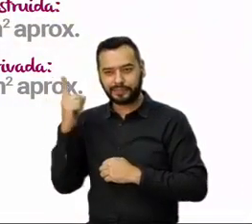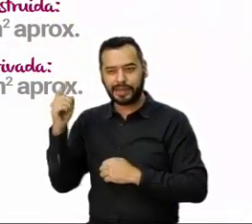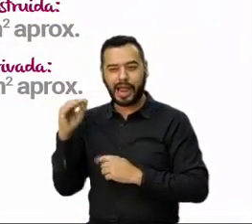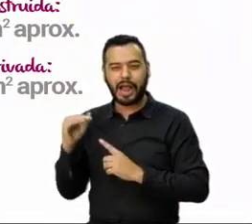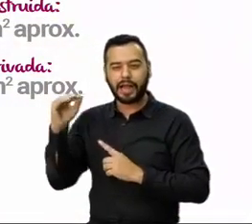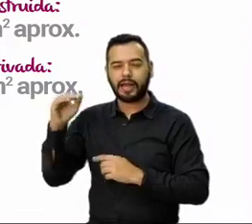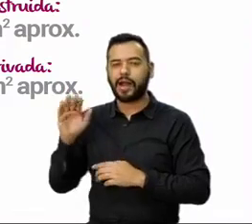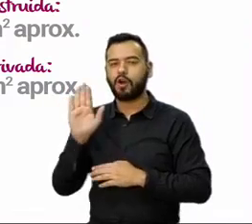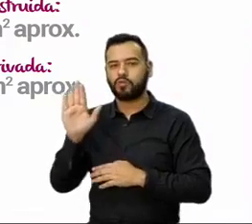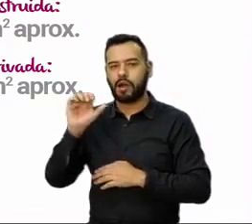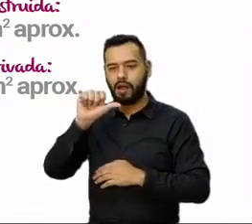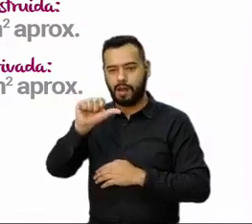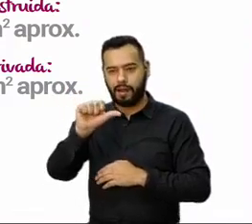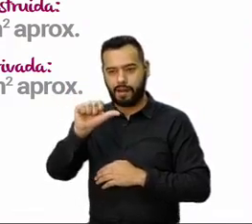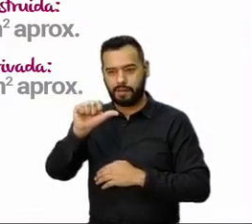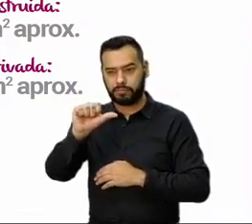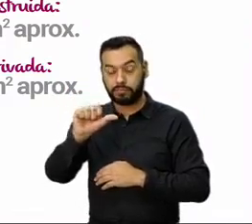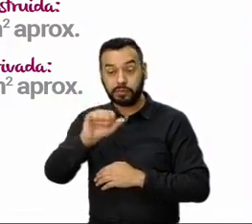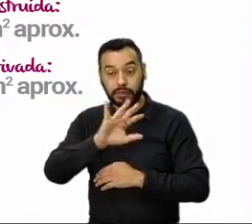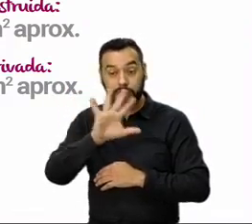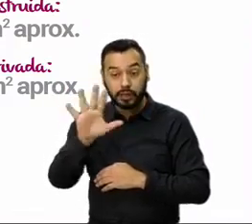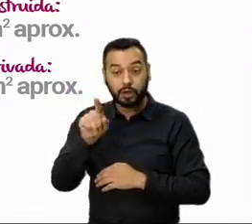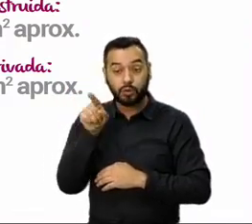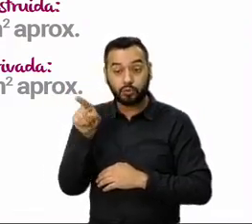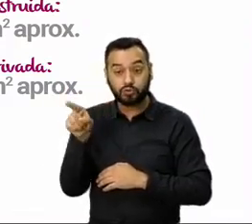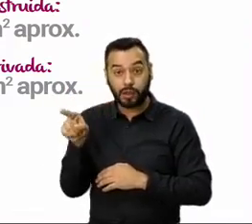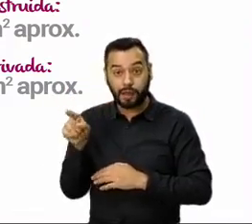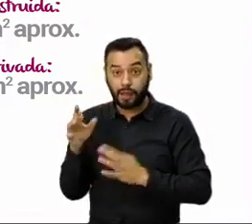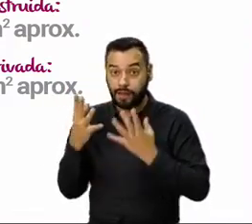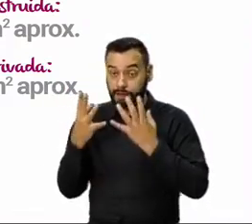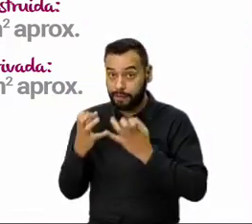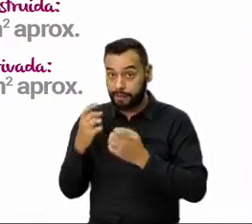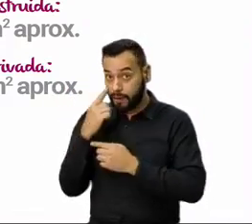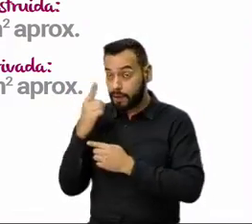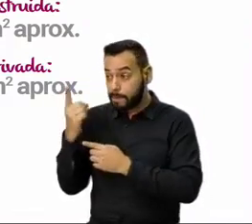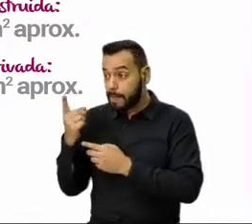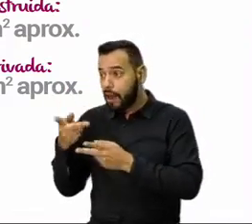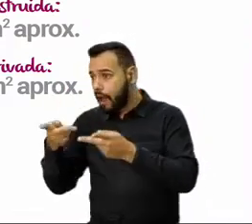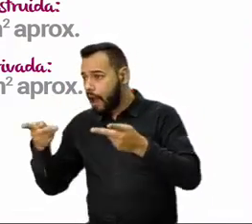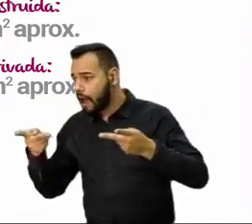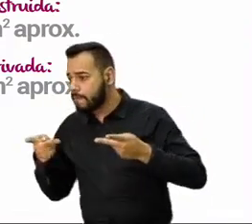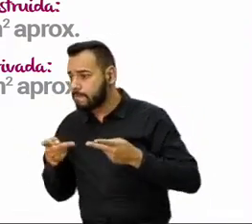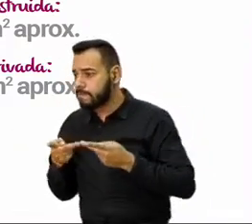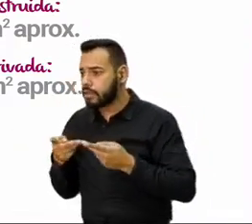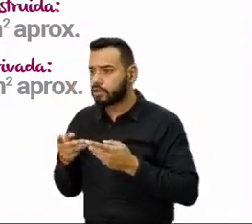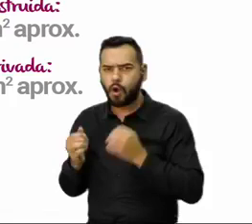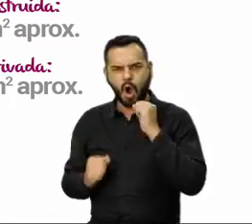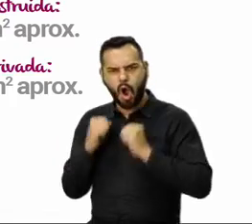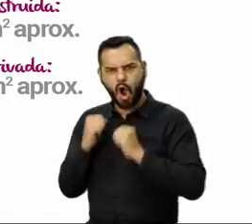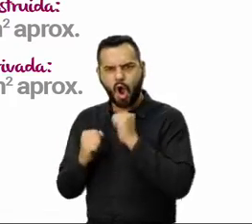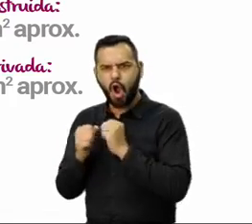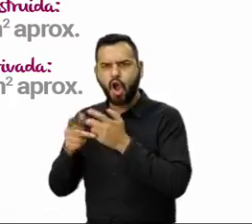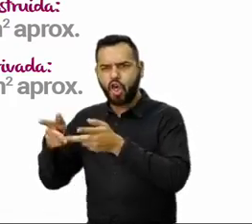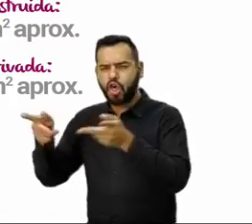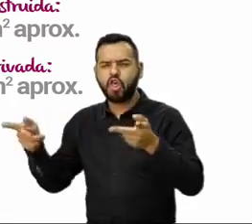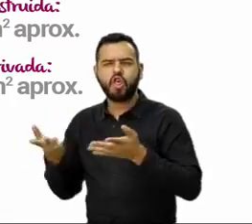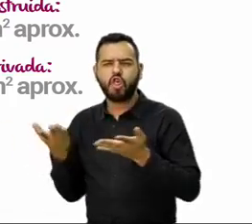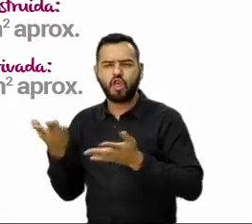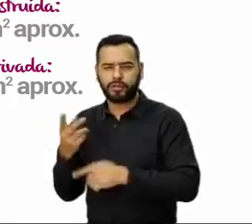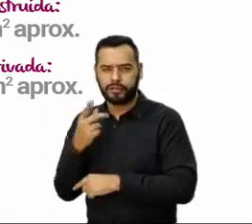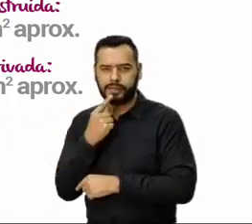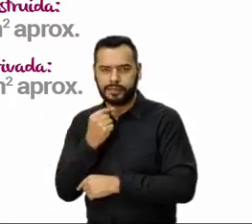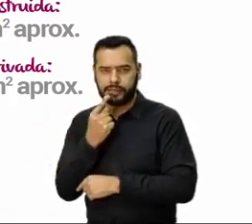apartamento tipo a claro que si ustedes quieren en este momento ver lo físico pueden ir corriendo a nuestra sala de ventas ubicada en zipaquirá